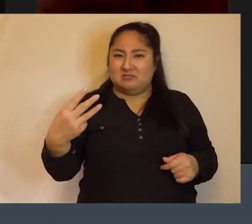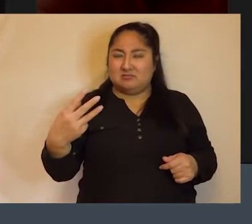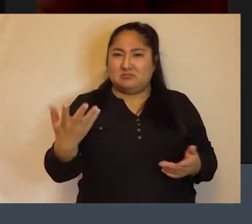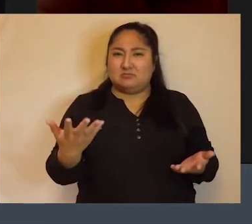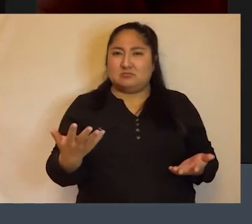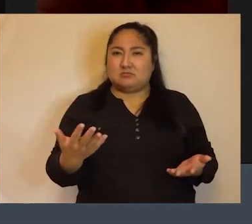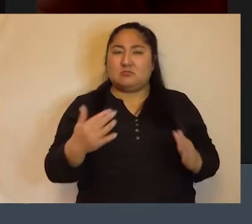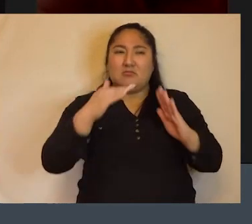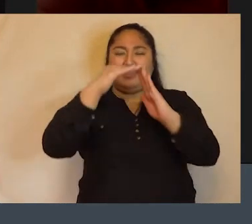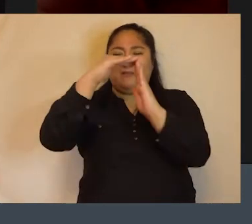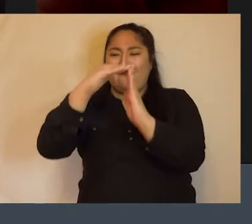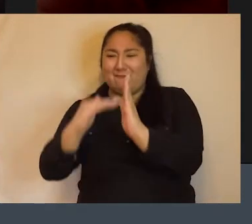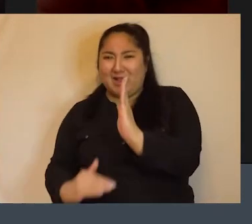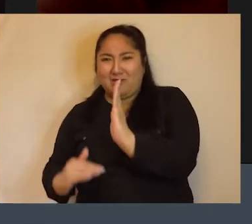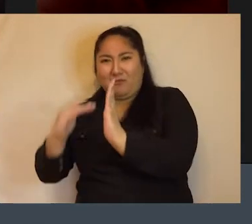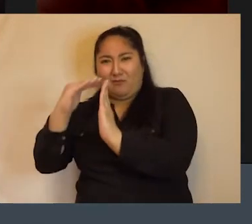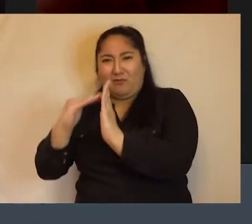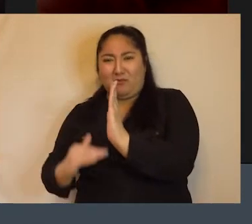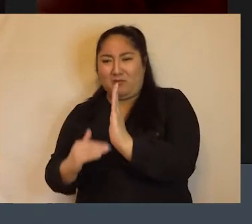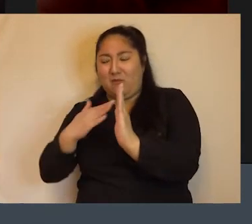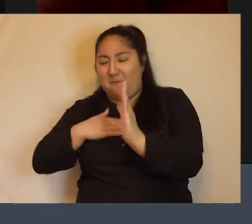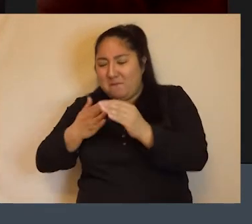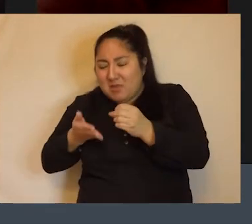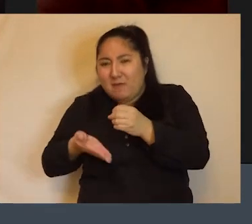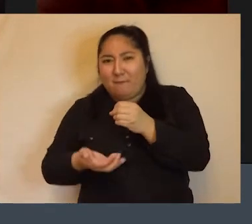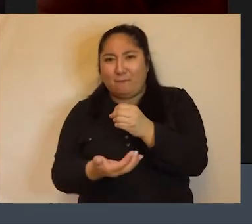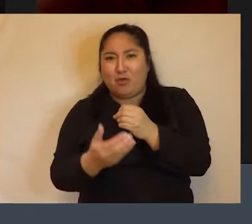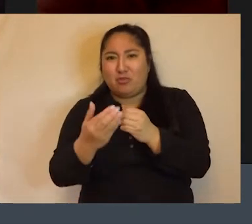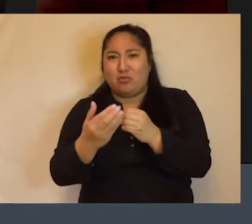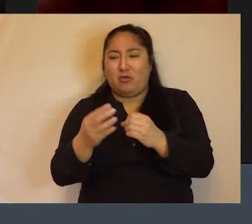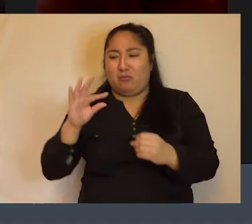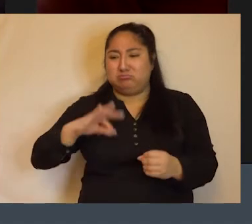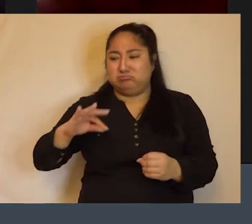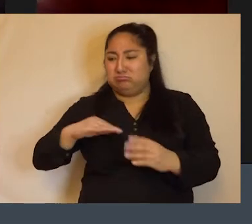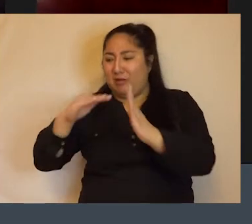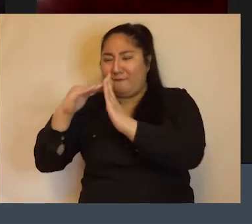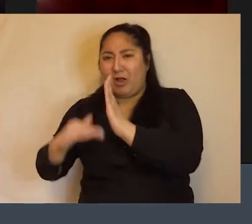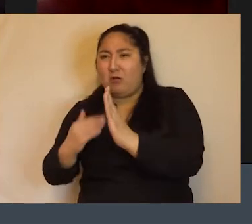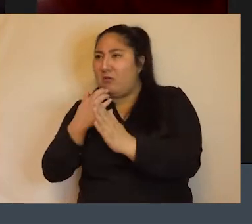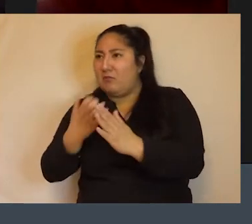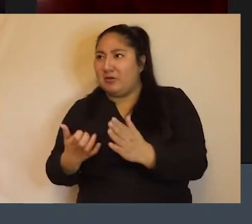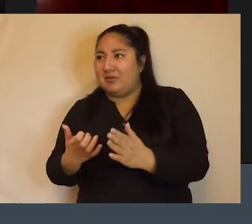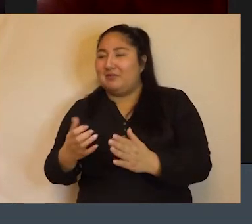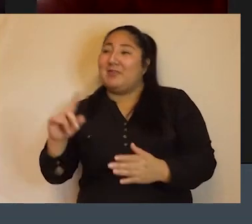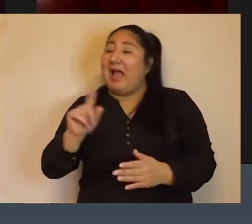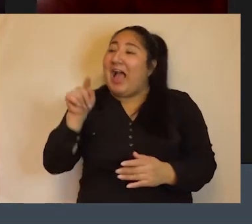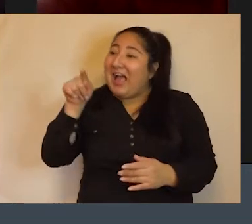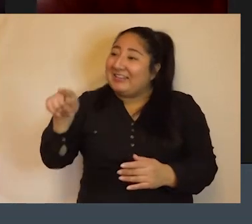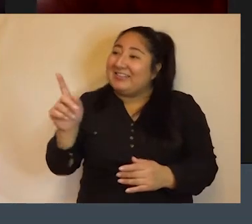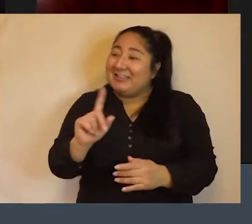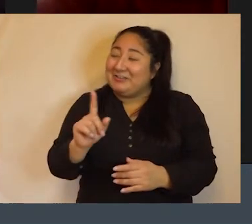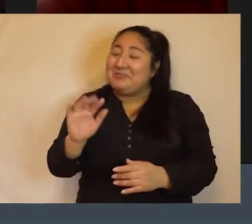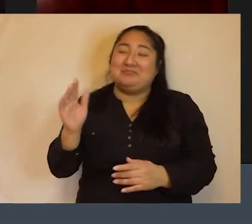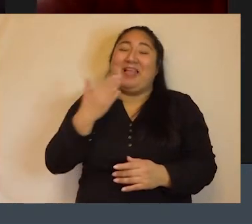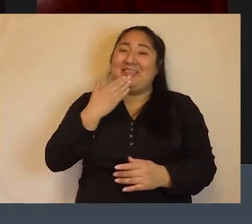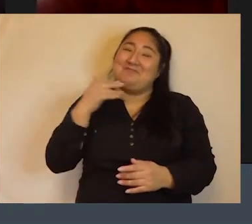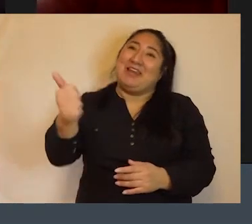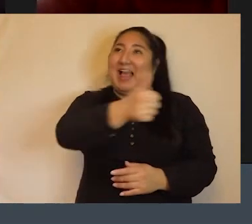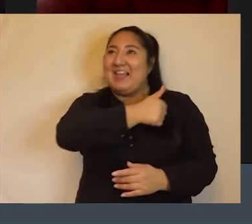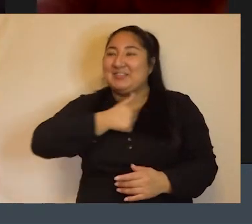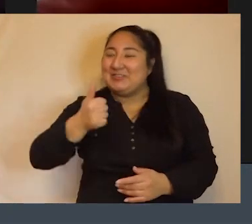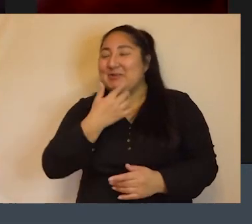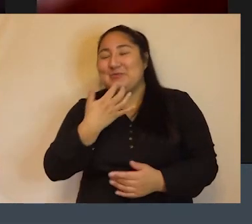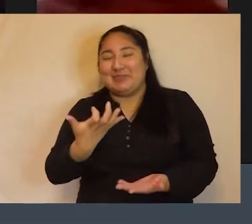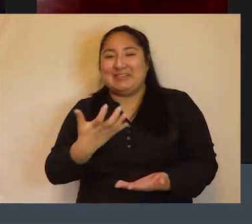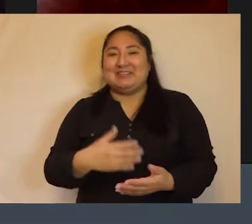Patricia, hace la pregunta, ha bajado considerablemente mis fondos de ahorros previsionales. No solo a ti, Patricia, sino que a gran parte, a todos los chilenos